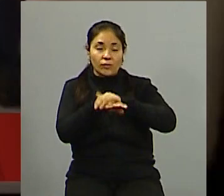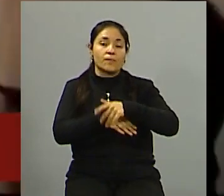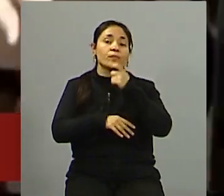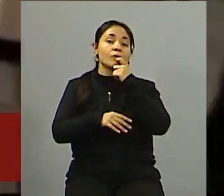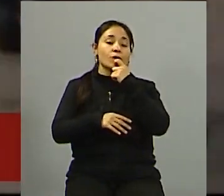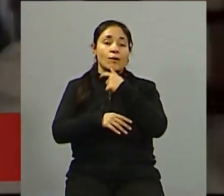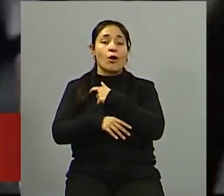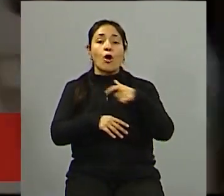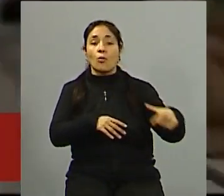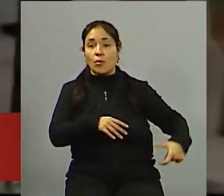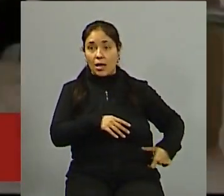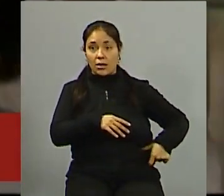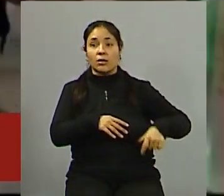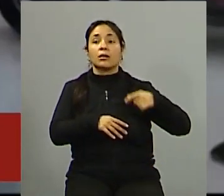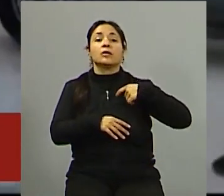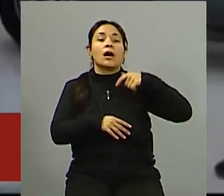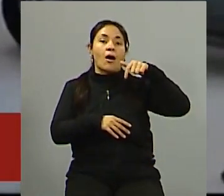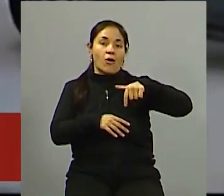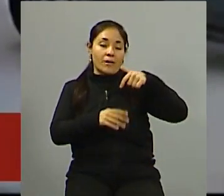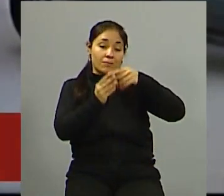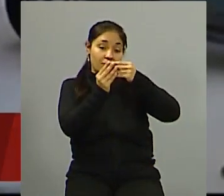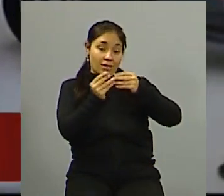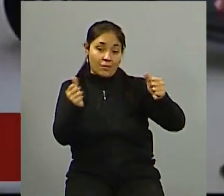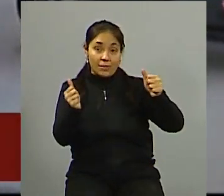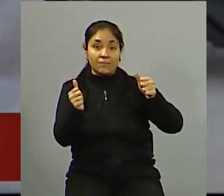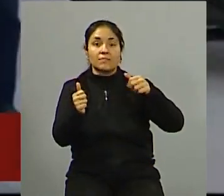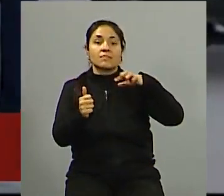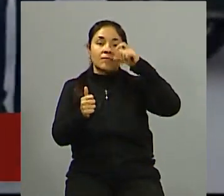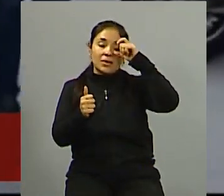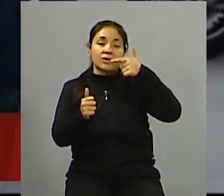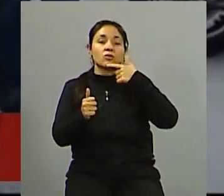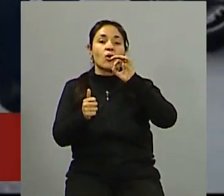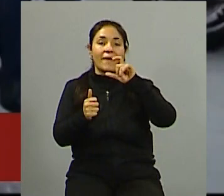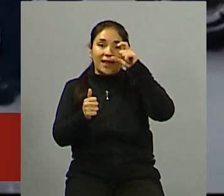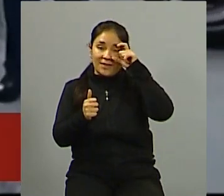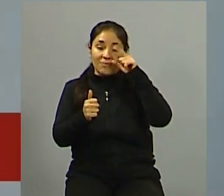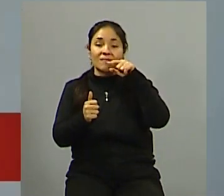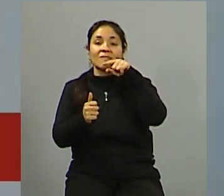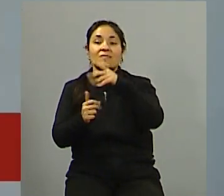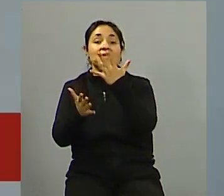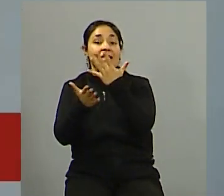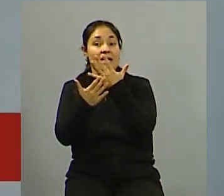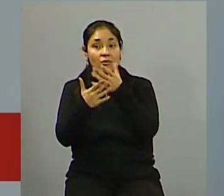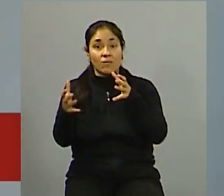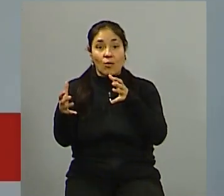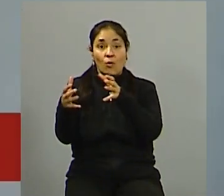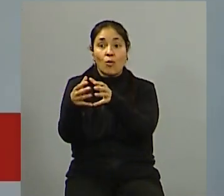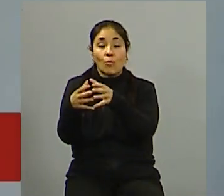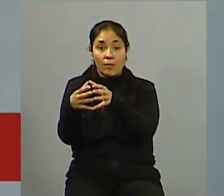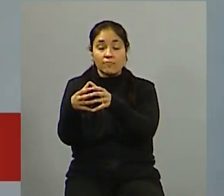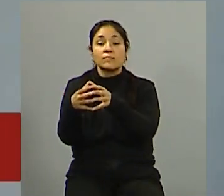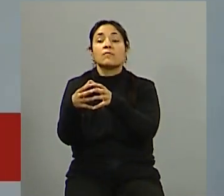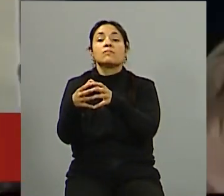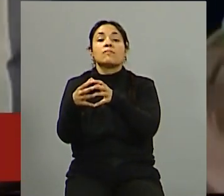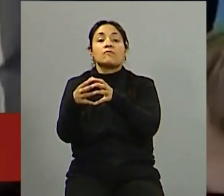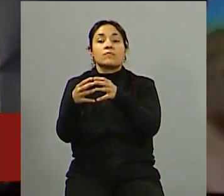gobierno saliente, vamos a decir así, el PSOE, del Partido Socialista Obrero Español, con Pedro Sánchez a la cabeza, él